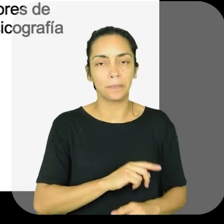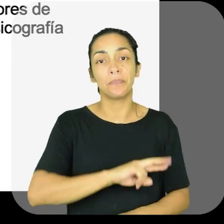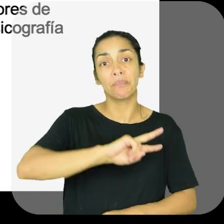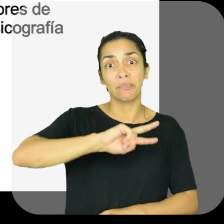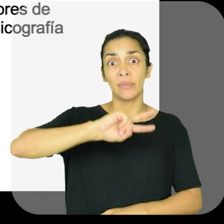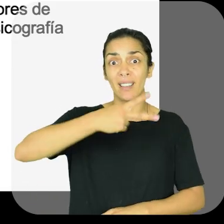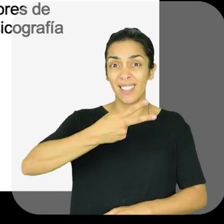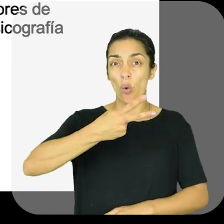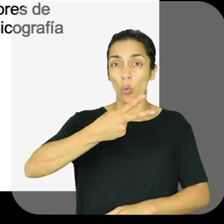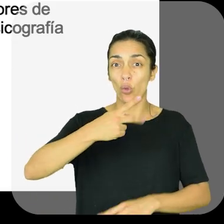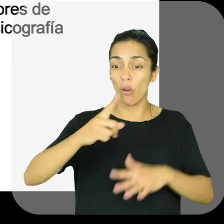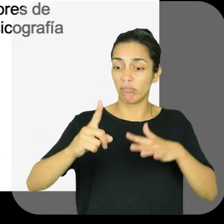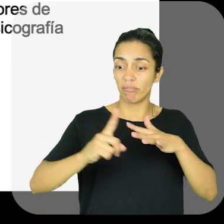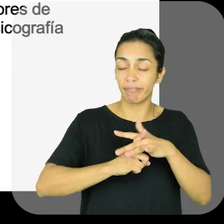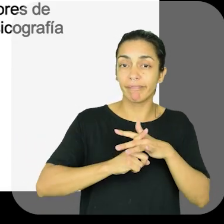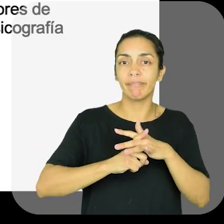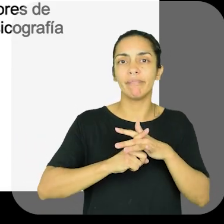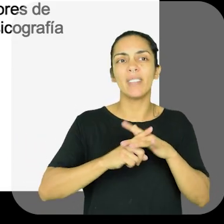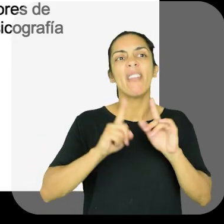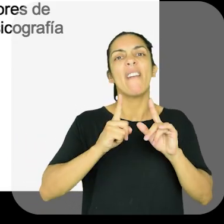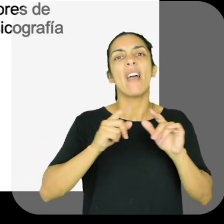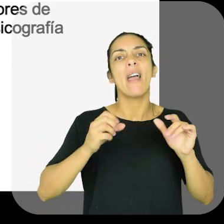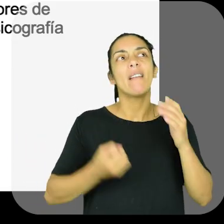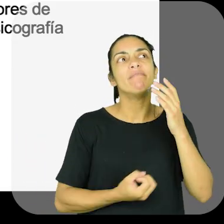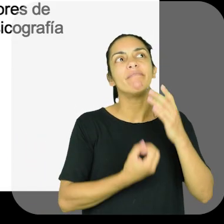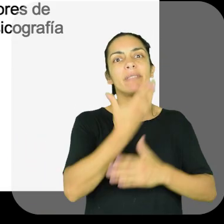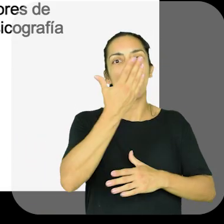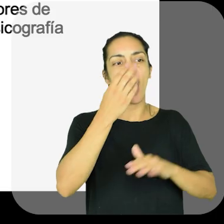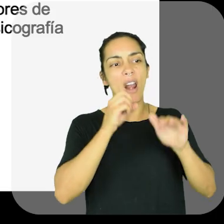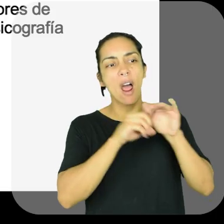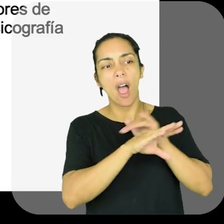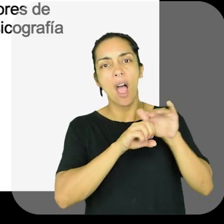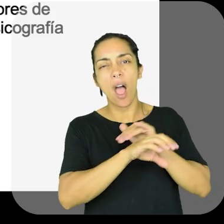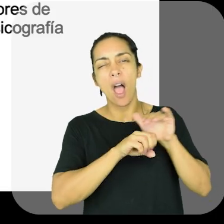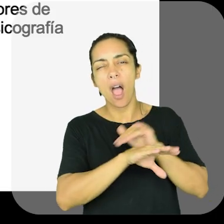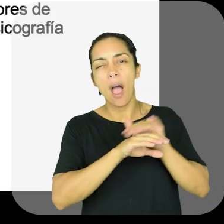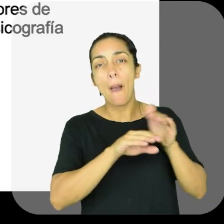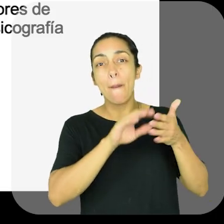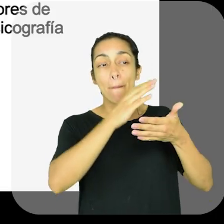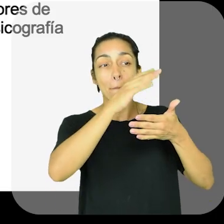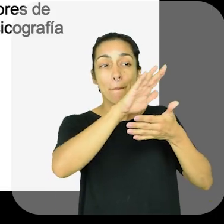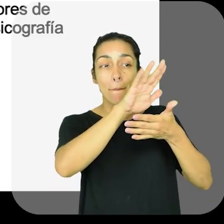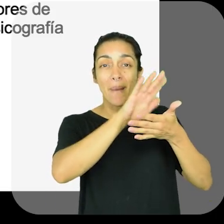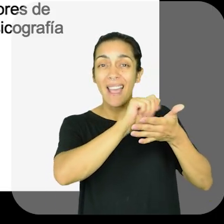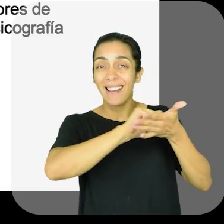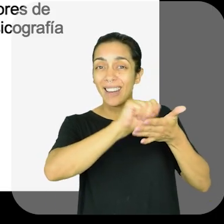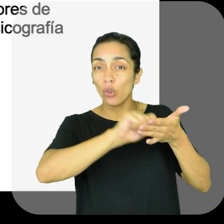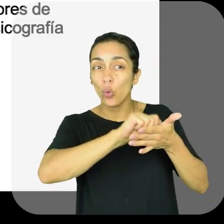la inclusividad es la creación de un repositorio digital de partituras en musicografía